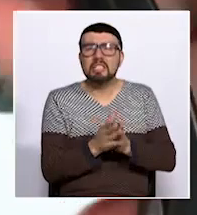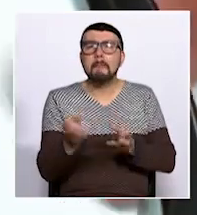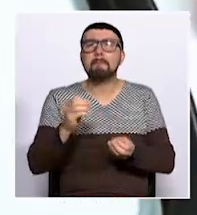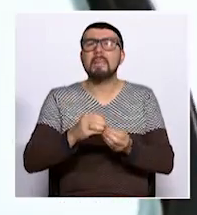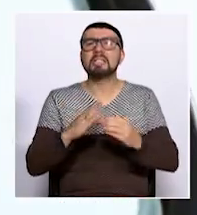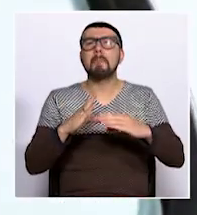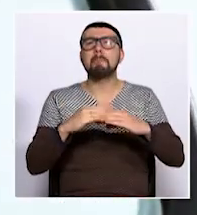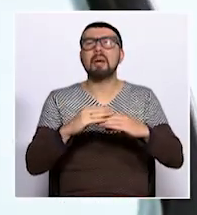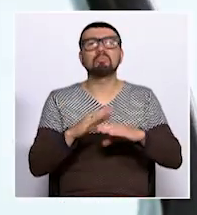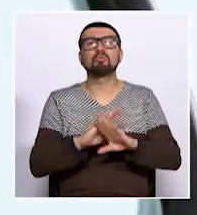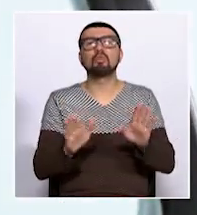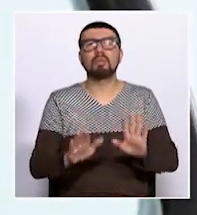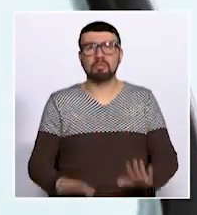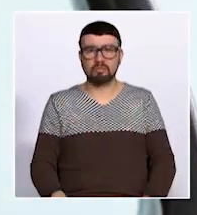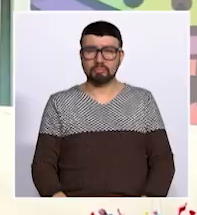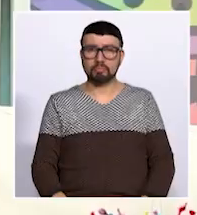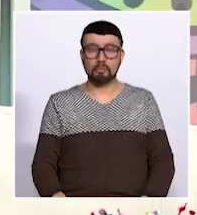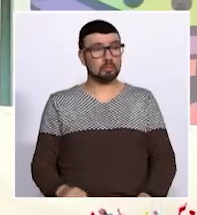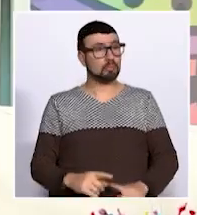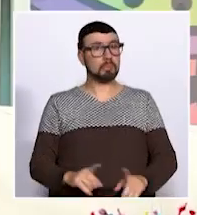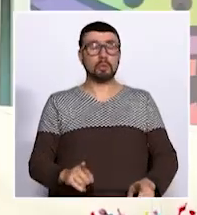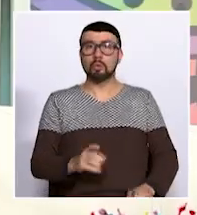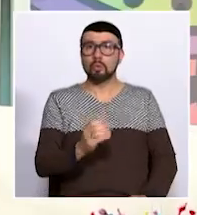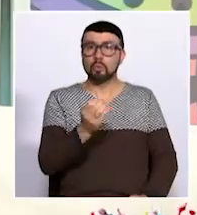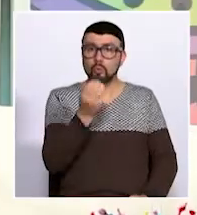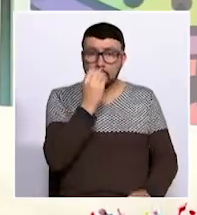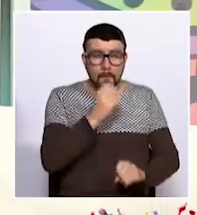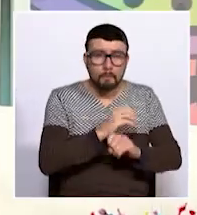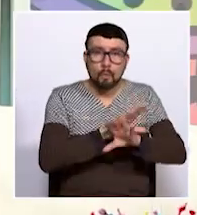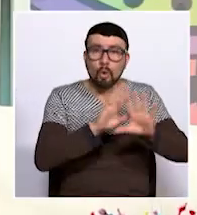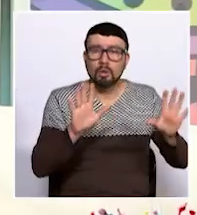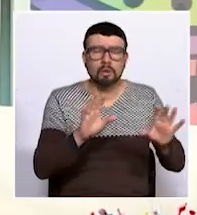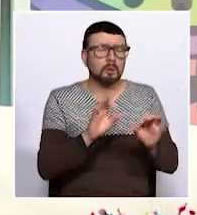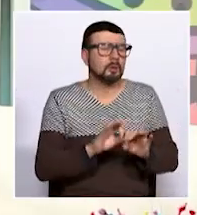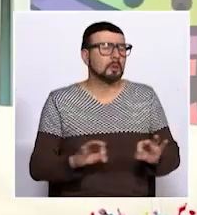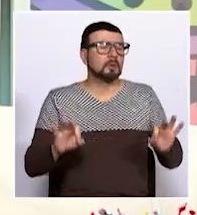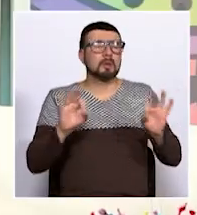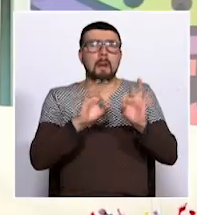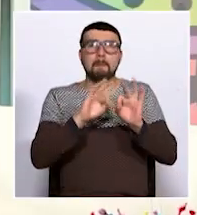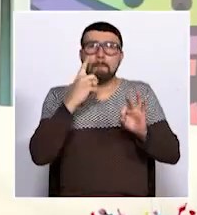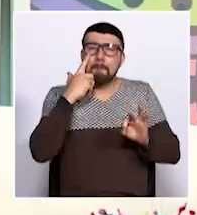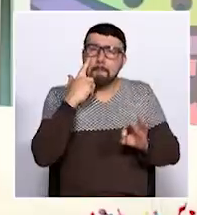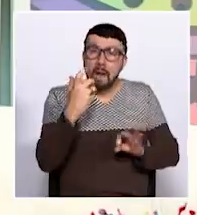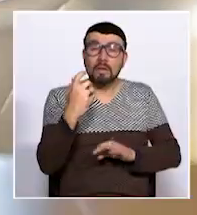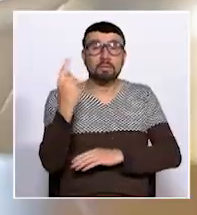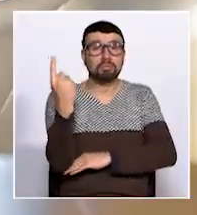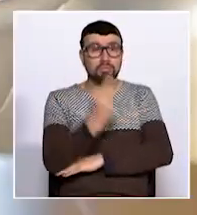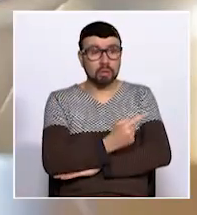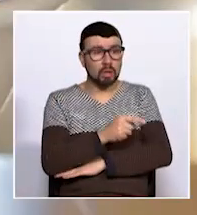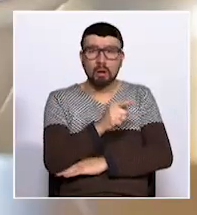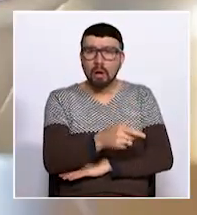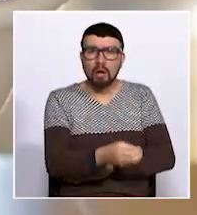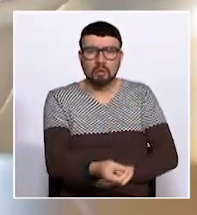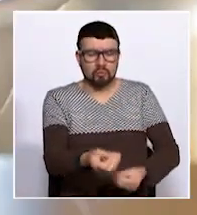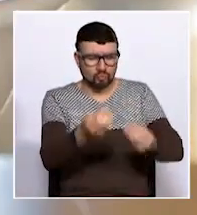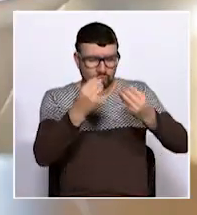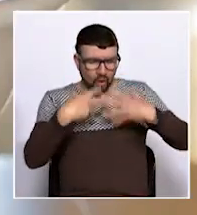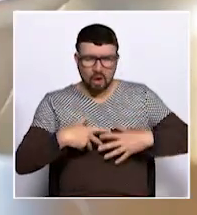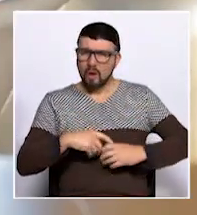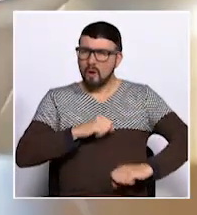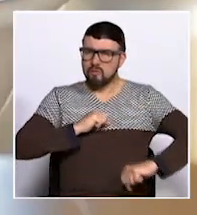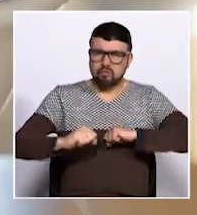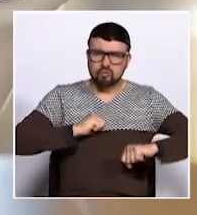cuando realmente el desayuno es el alimento más importante del día, porque es el que nos da la energía para realmente todo el